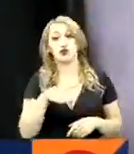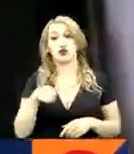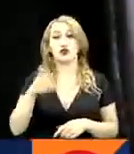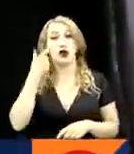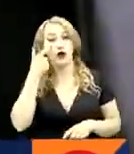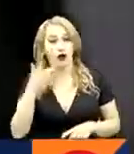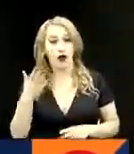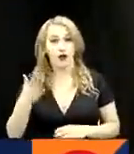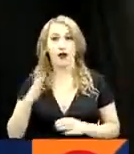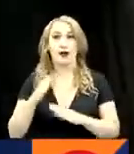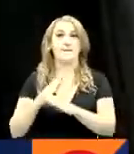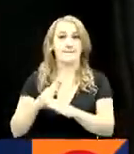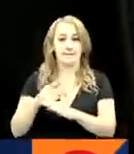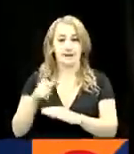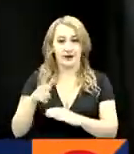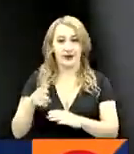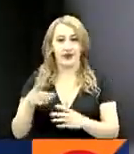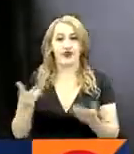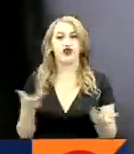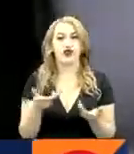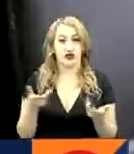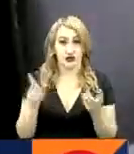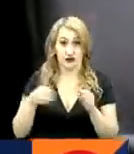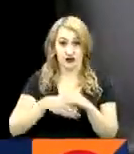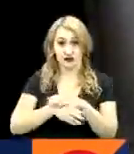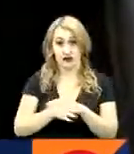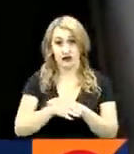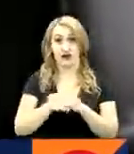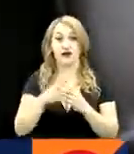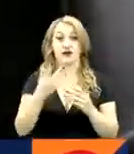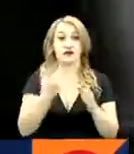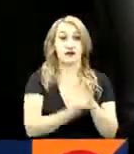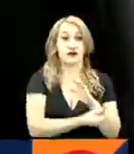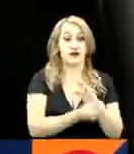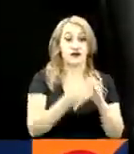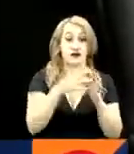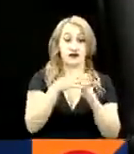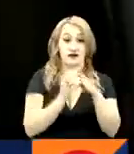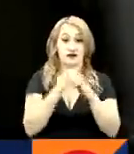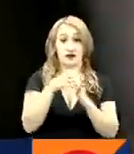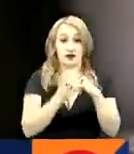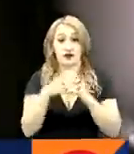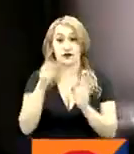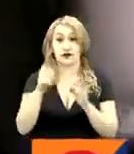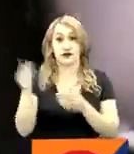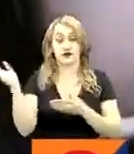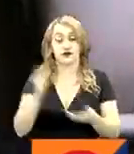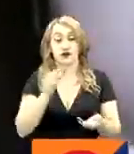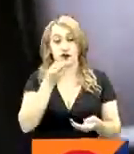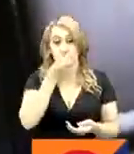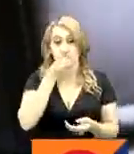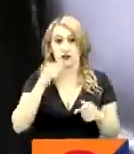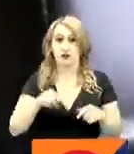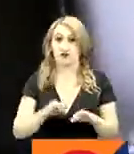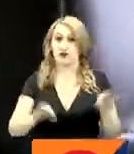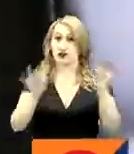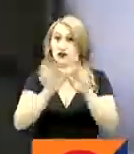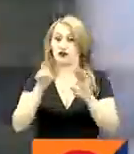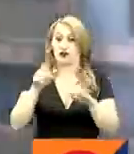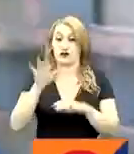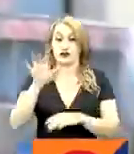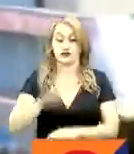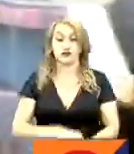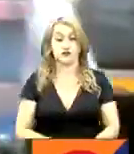que hayan en esta vía también cómo está la entrada y salida de camiones y cómo está el tema de abastecimiento desde este importante puerto del país